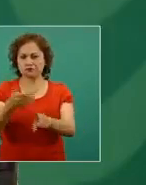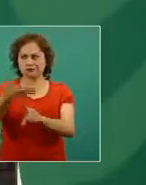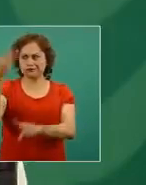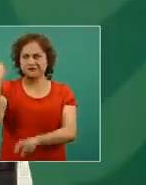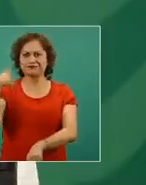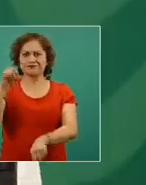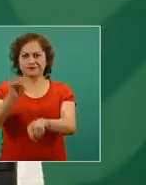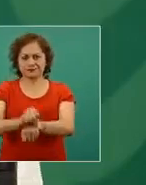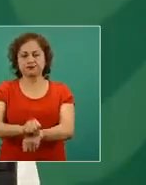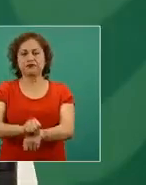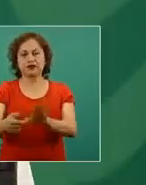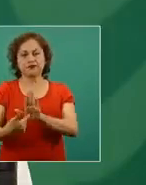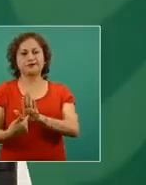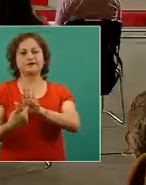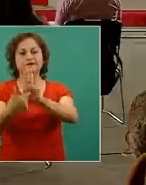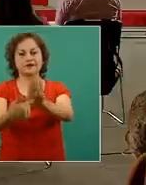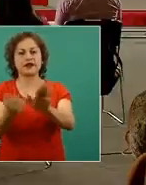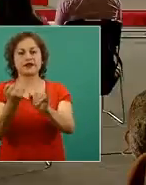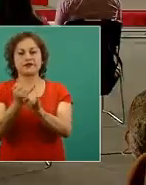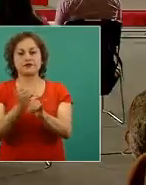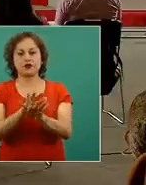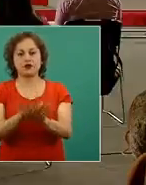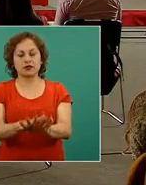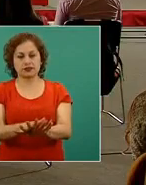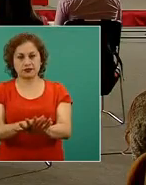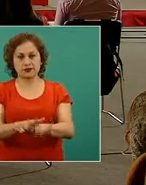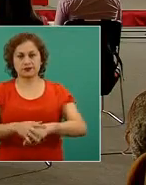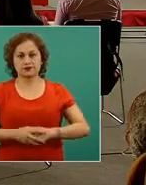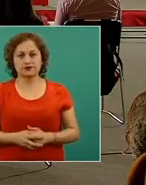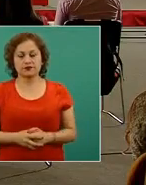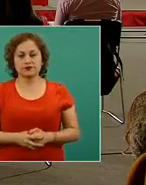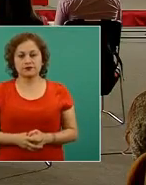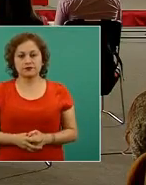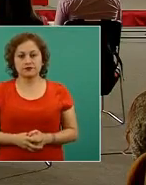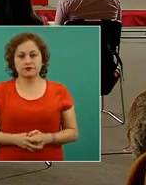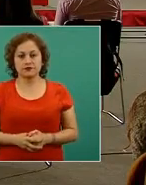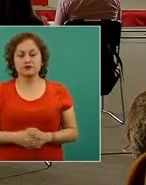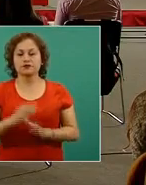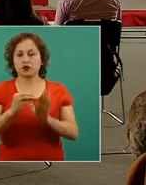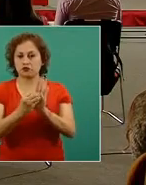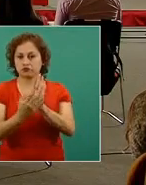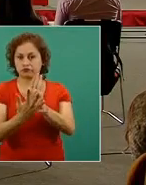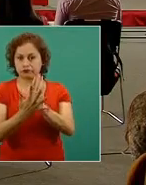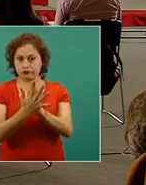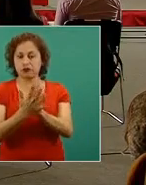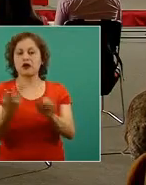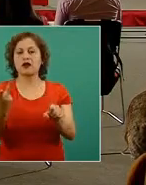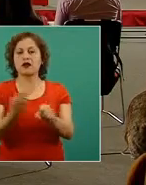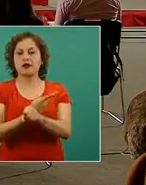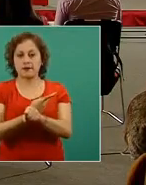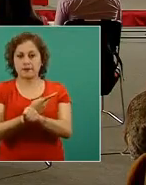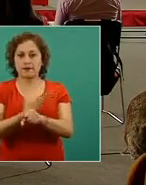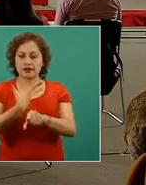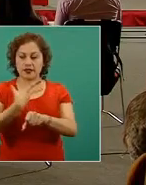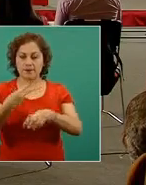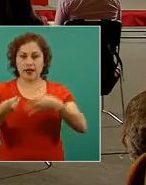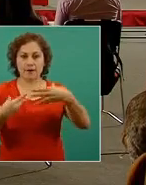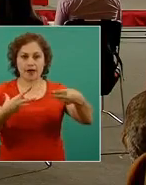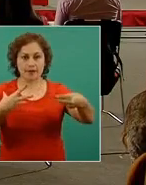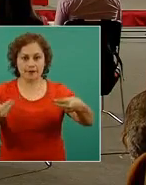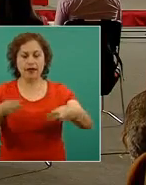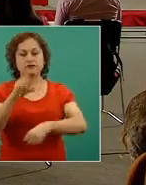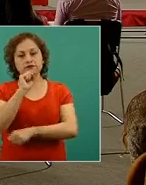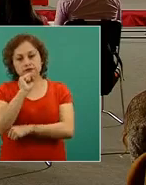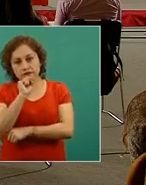informe técnico que incluye el estado de la epidemia, el progreso del plan de